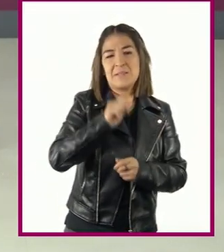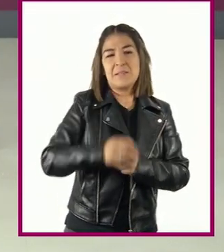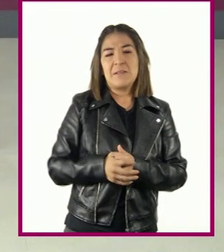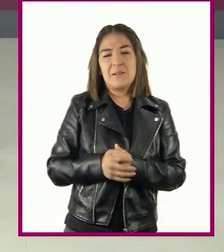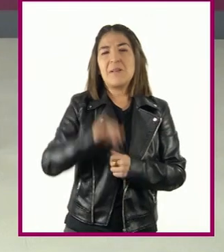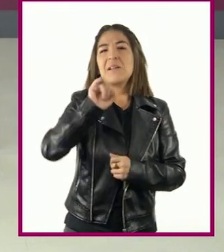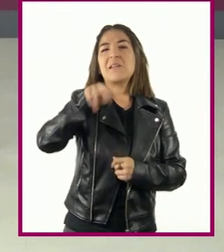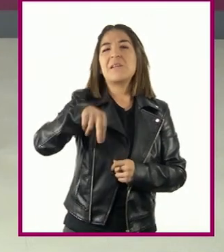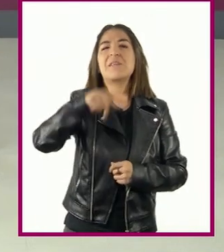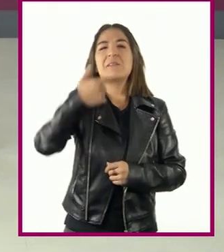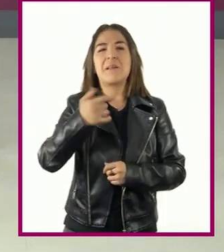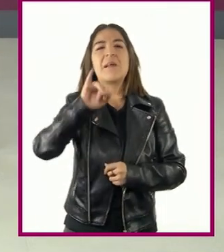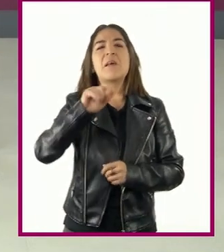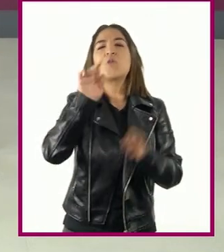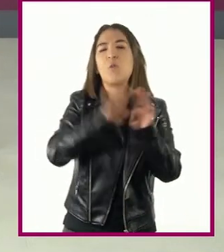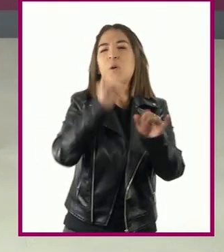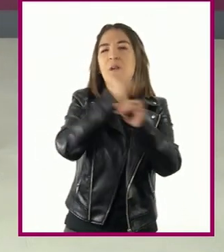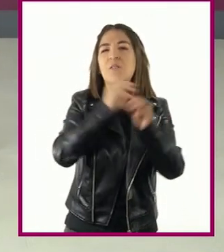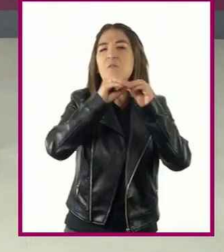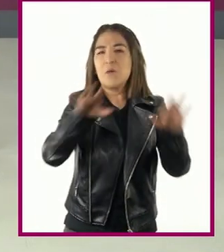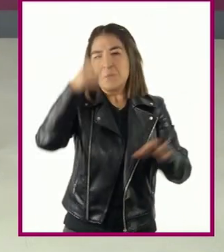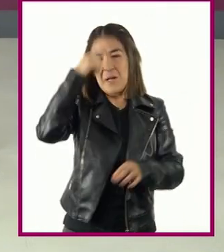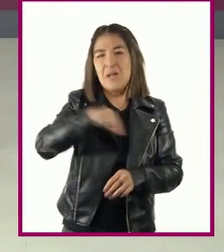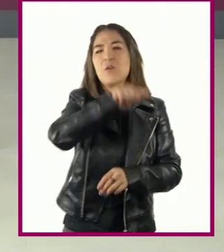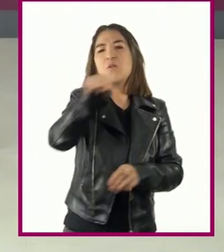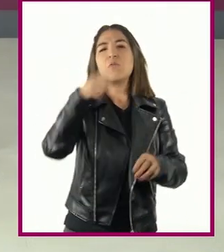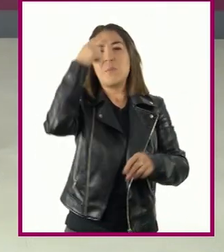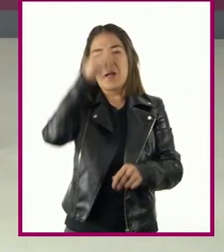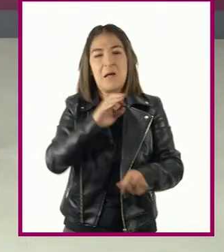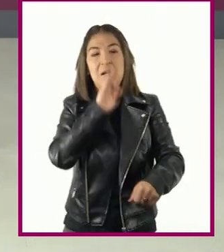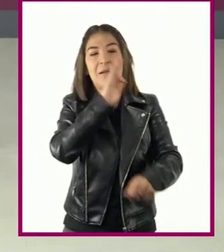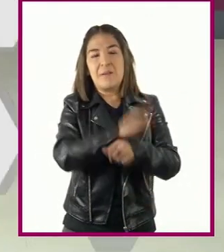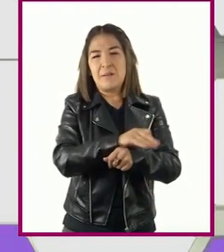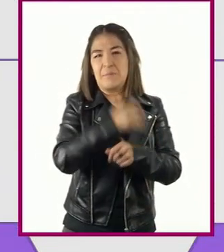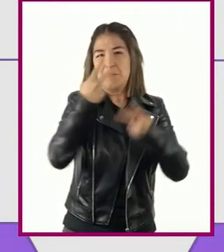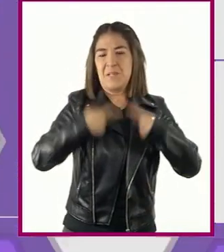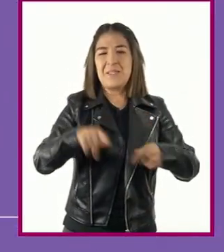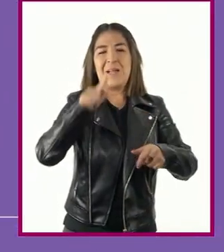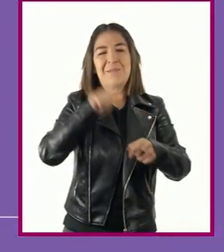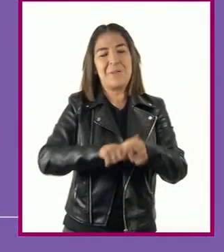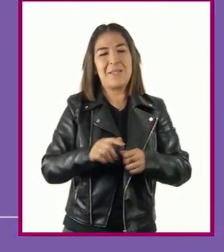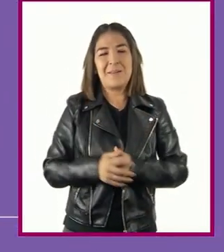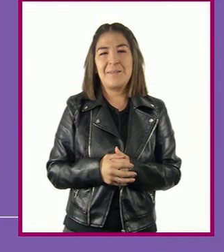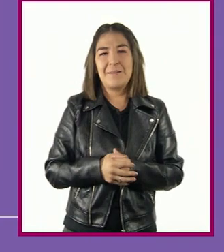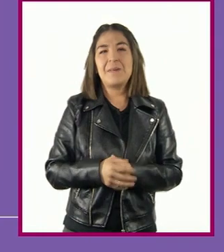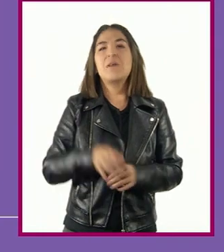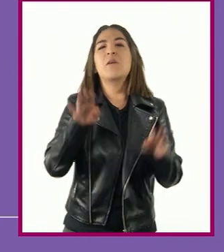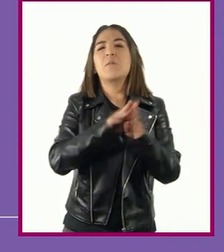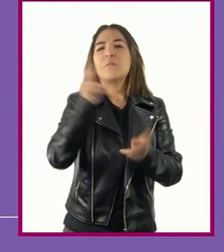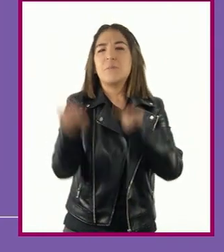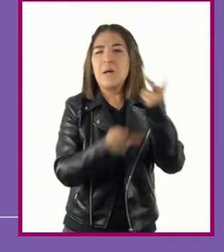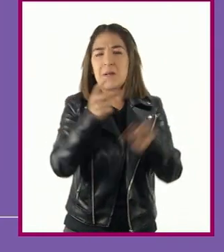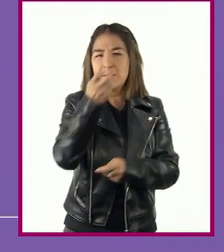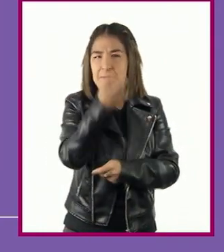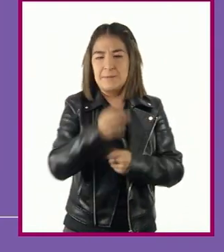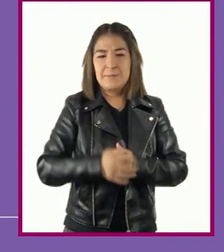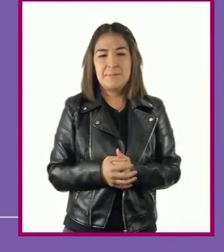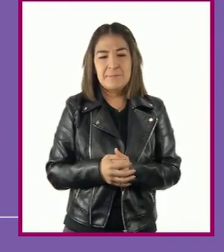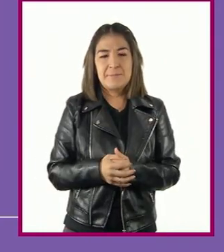de Transparencia, Acceso a la Información y Protección de Datos Personales. ¿Te has preguntado cosas